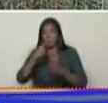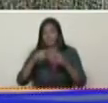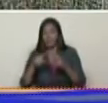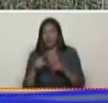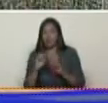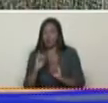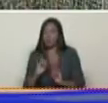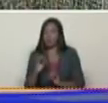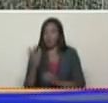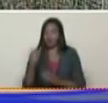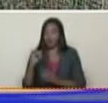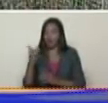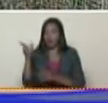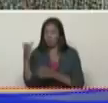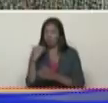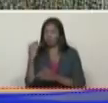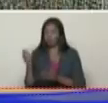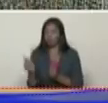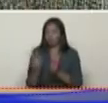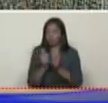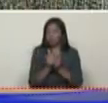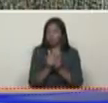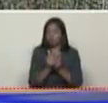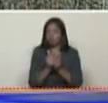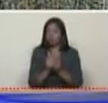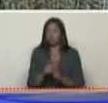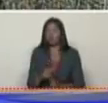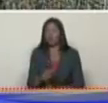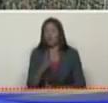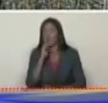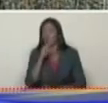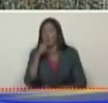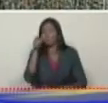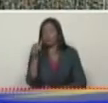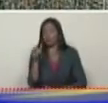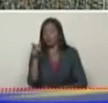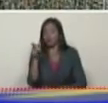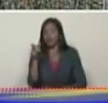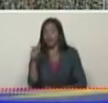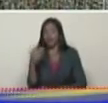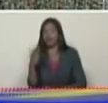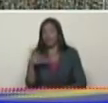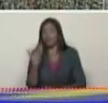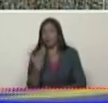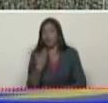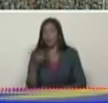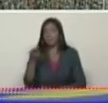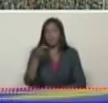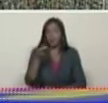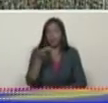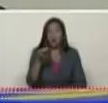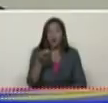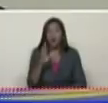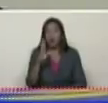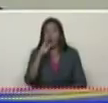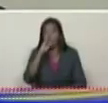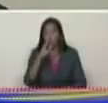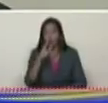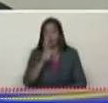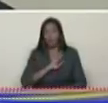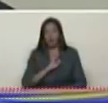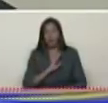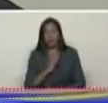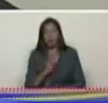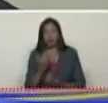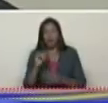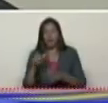condiciones. Cuando no hay donante identificado entre los familiares, se requiere recurrir a un banco de médula